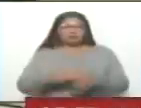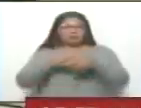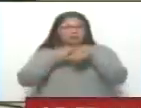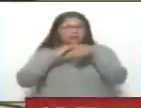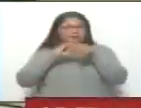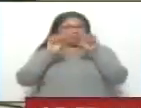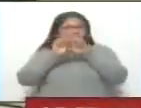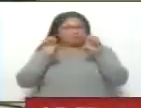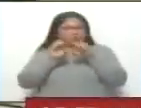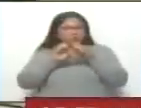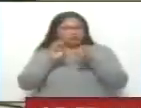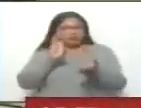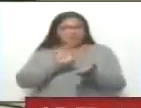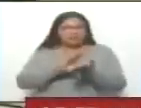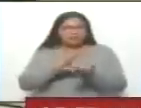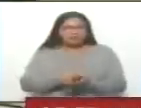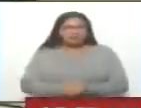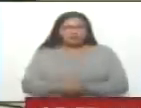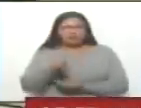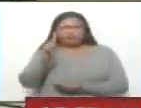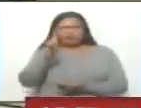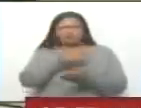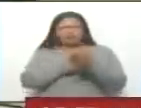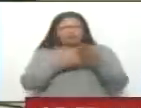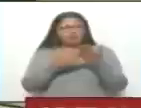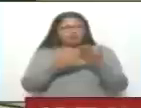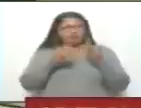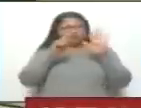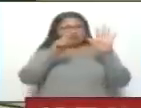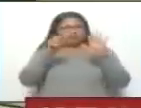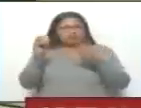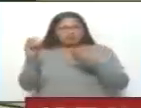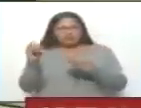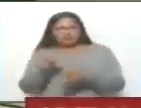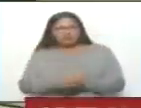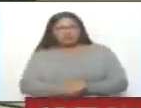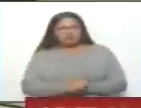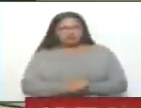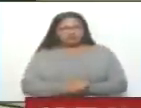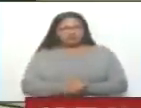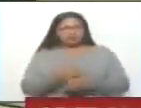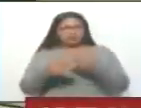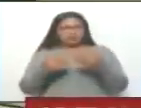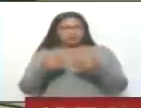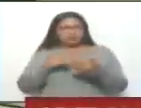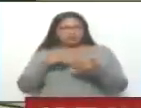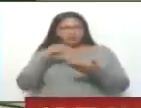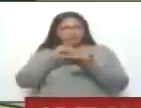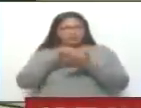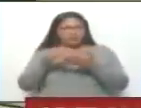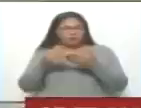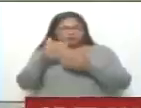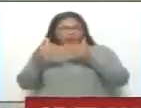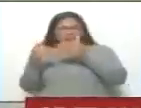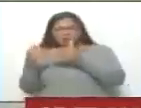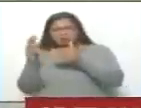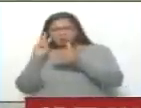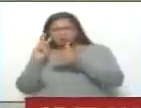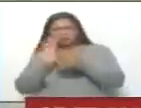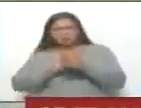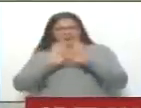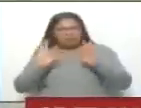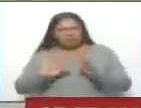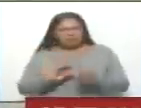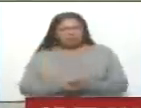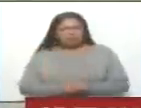Educación Estatal. Somos 1.600.000, no es cualquier cosa. Entonces nosotros decimos, establecemos primero los parámetros modulares para el tema de